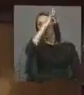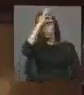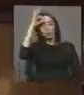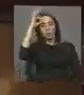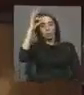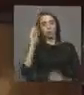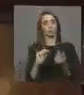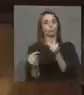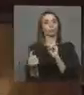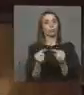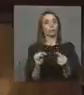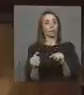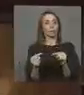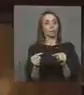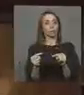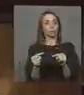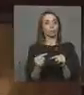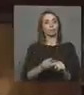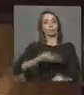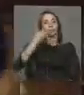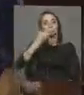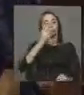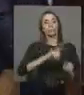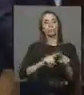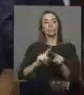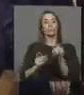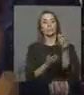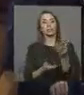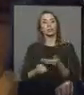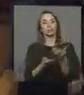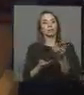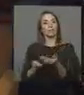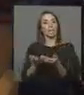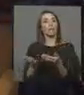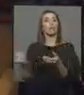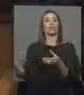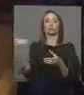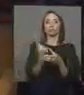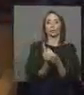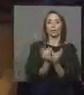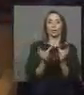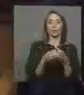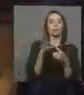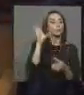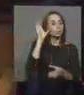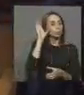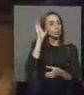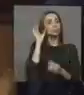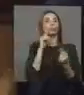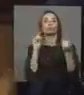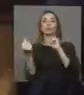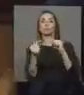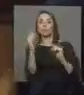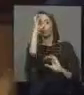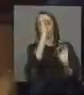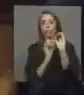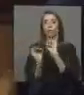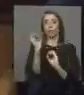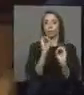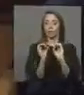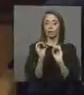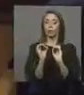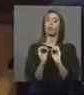discusión, durante las exposiciones de los diversos invitados que fueron escuchados por la Comisión, se produjo un debate e intercambio de opiniones